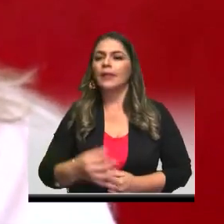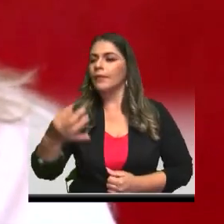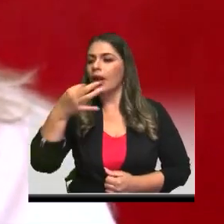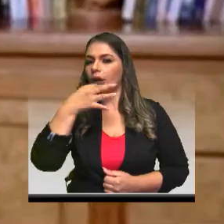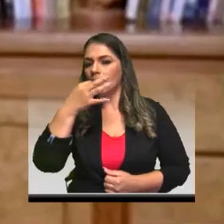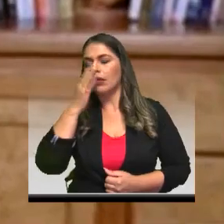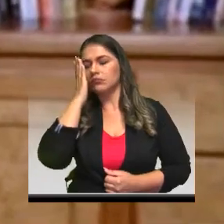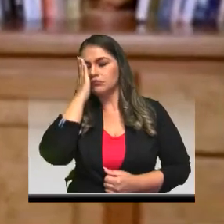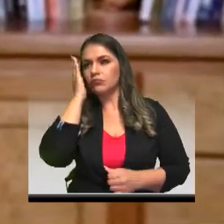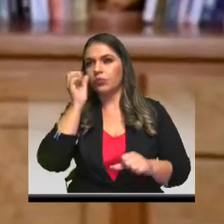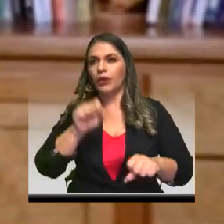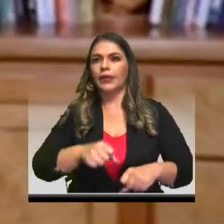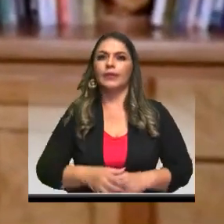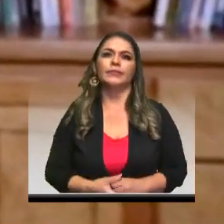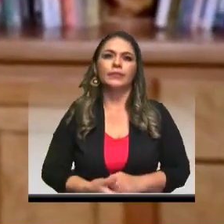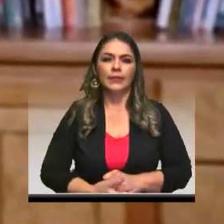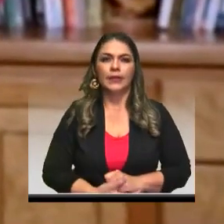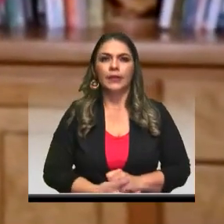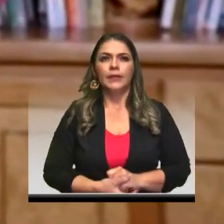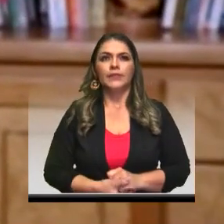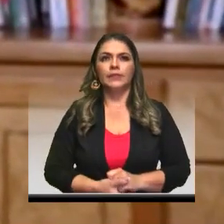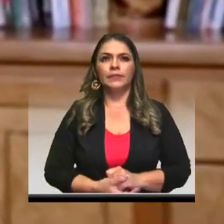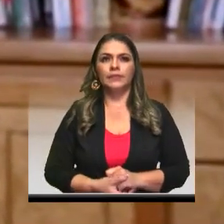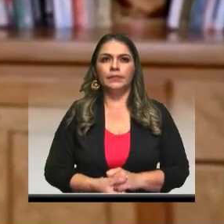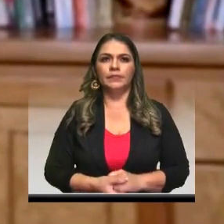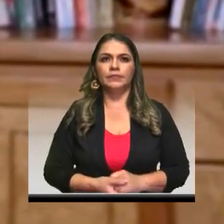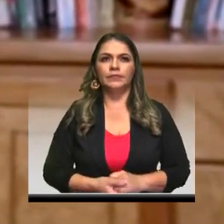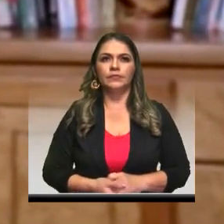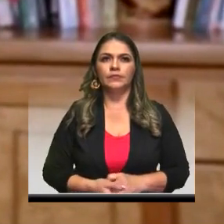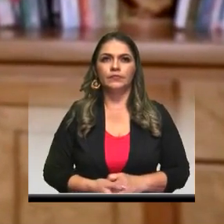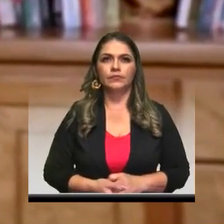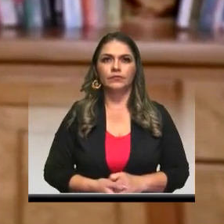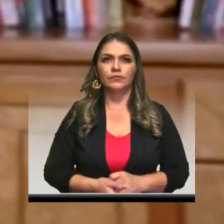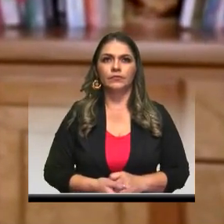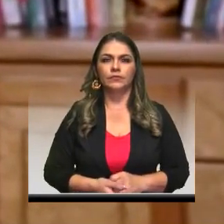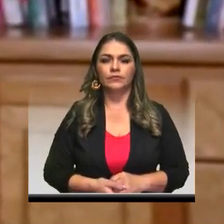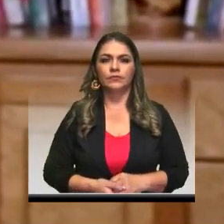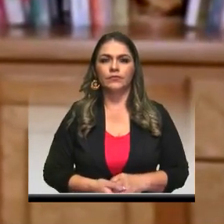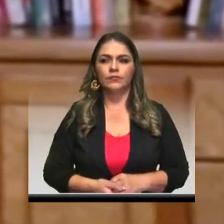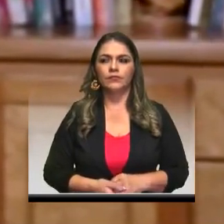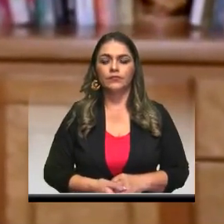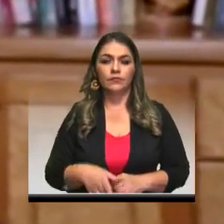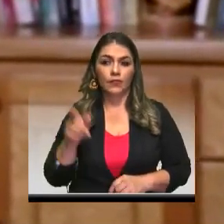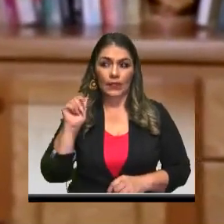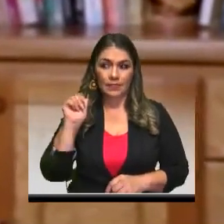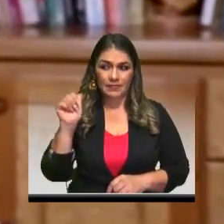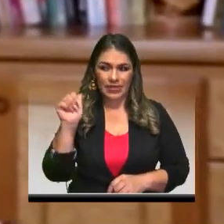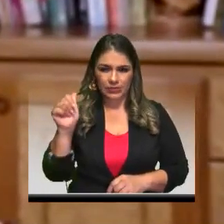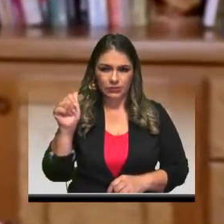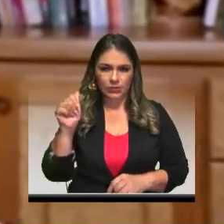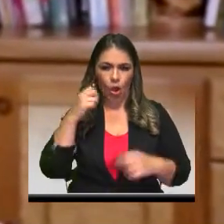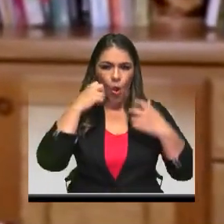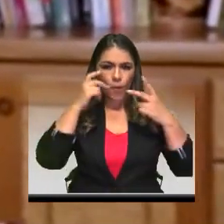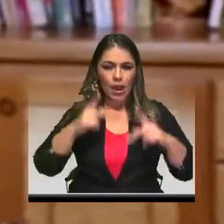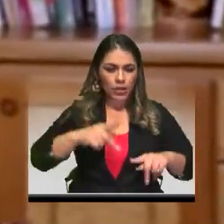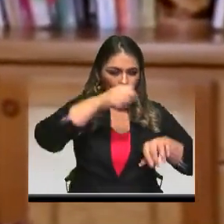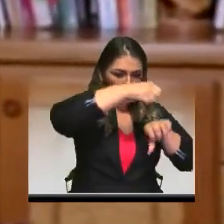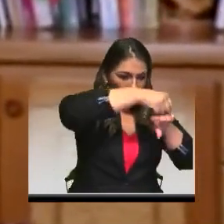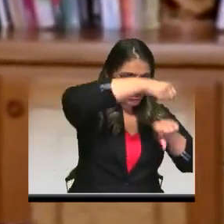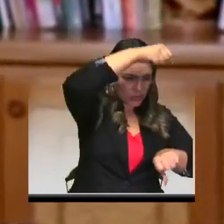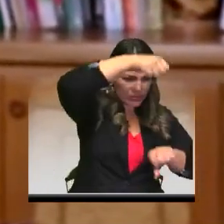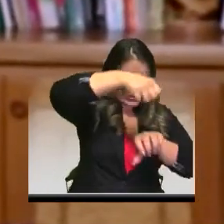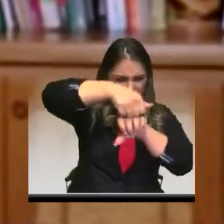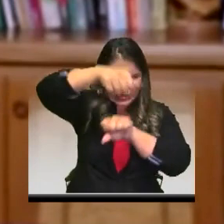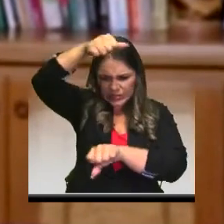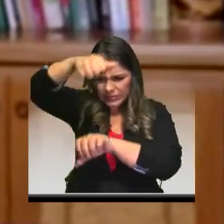importante. Mónica, tú dices que trabajas con el lado más oscuro de los seres humanos, pero yo puedo percibir que hay